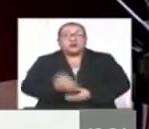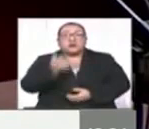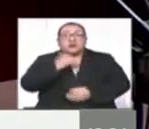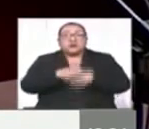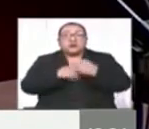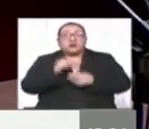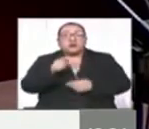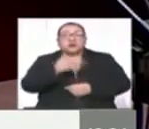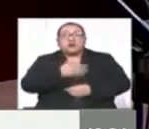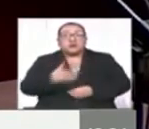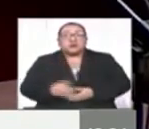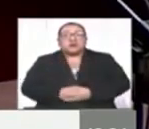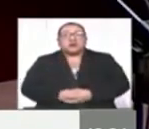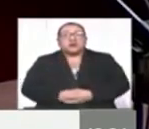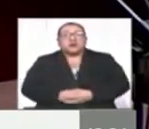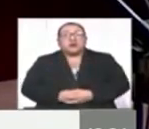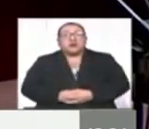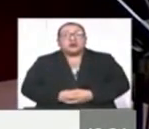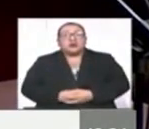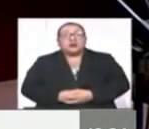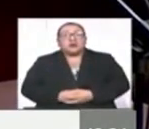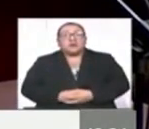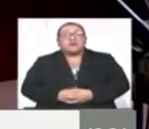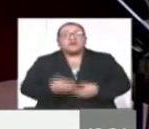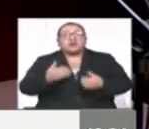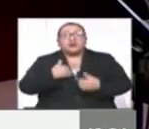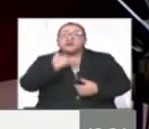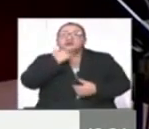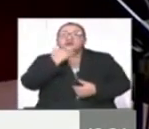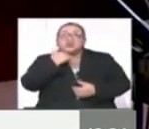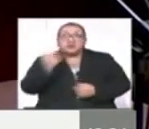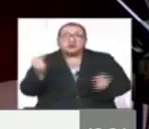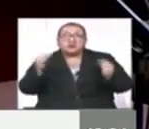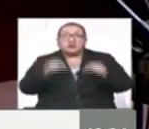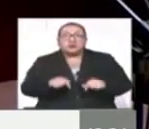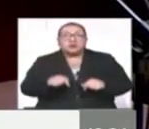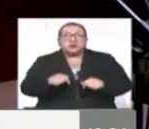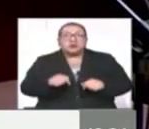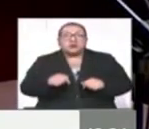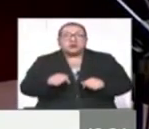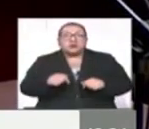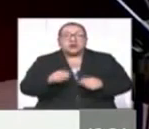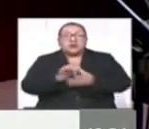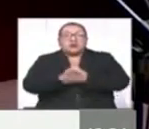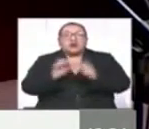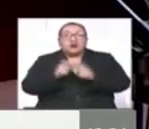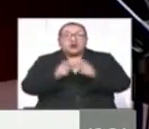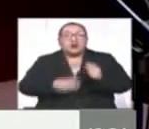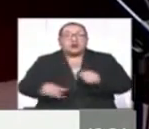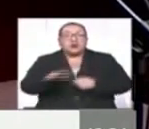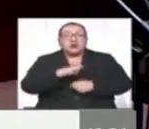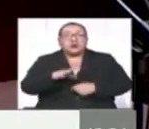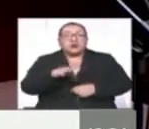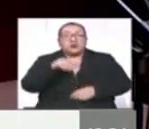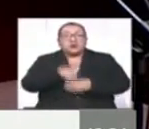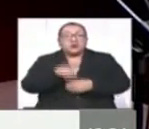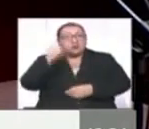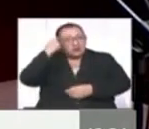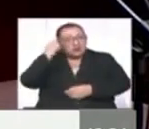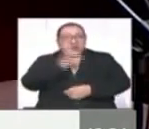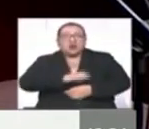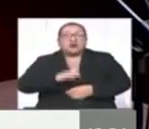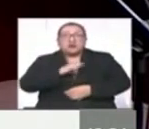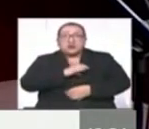esto presidente me hago presente y pido a mis colegas un voto de